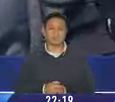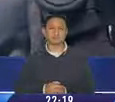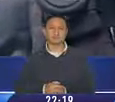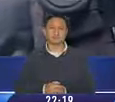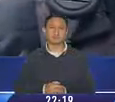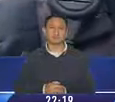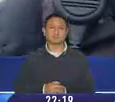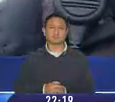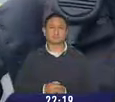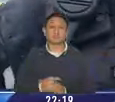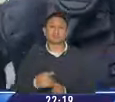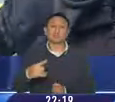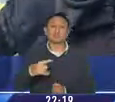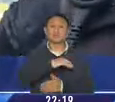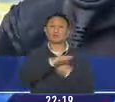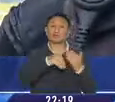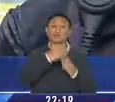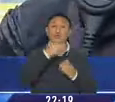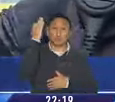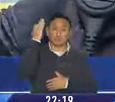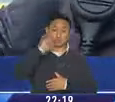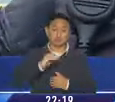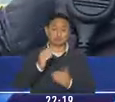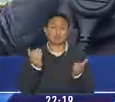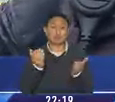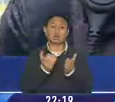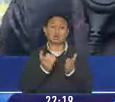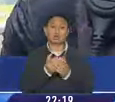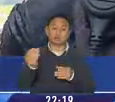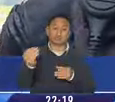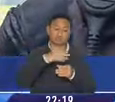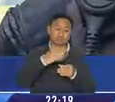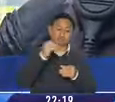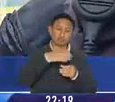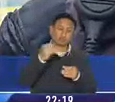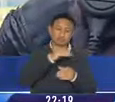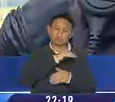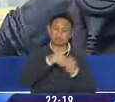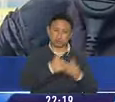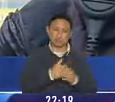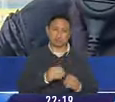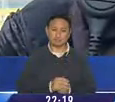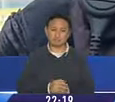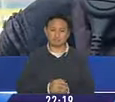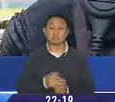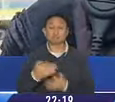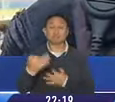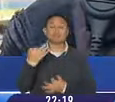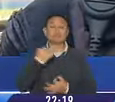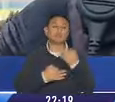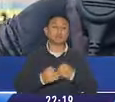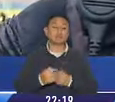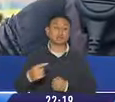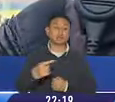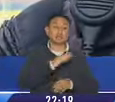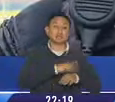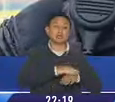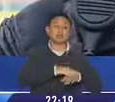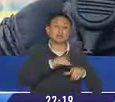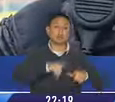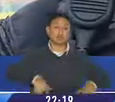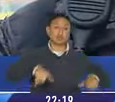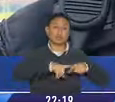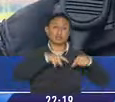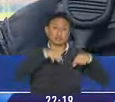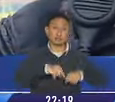están en todo Tulcán recogiendo lo que es basura, latas, todo ese tipo de... Y lo que nos indicaban es que es por los espacios, por peleas,